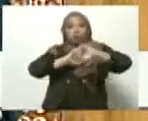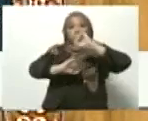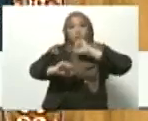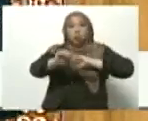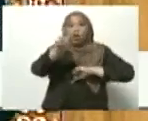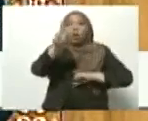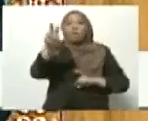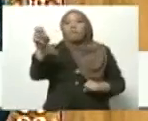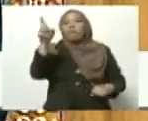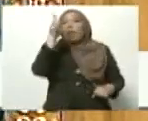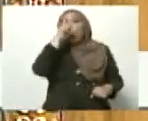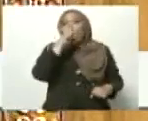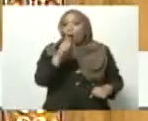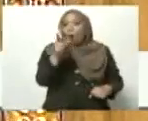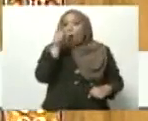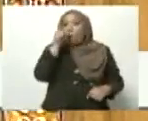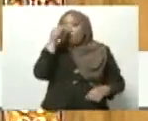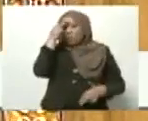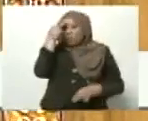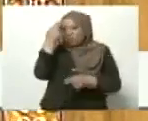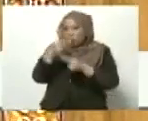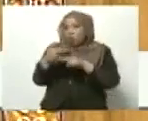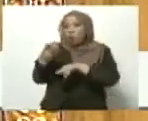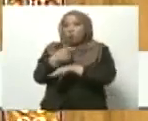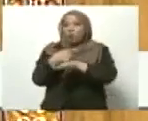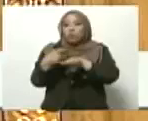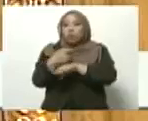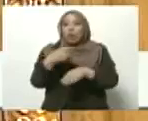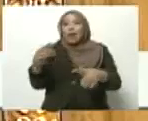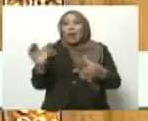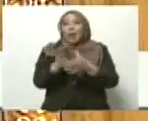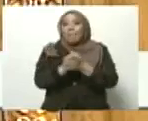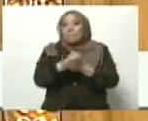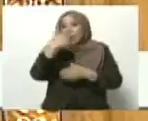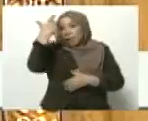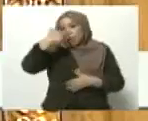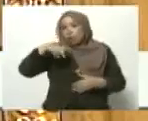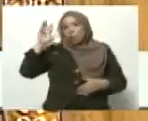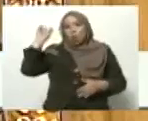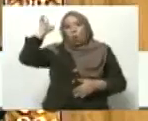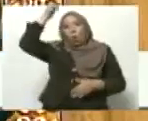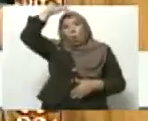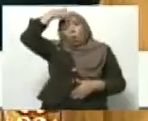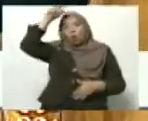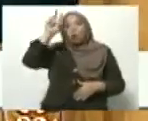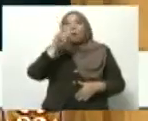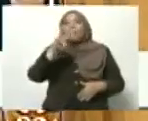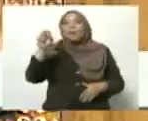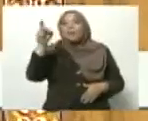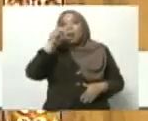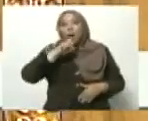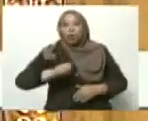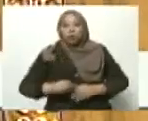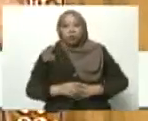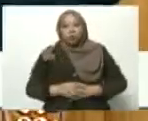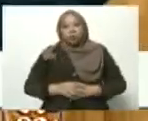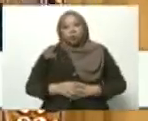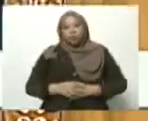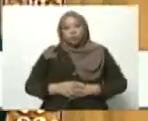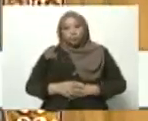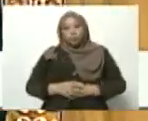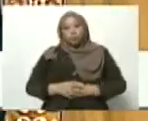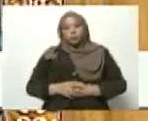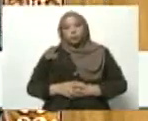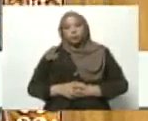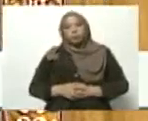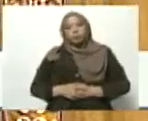20 años, no un hombre nombrado por el gobierno, el amigo personal de Trump por 20 años que lo viene cuidando de que era empresario, casi que su papá